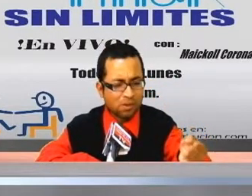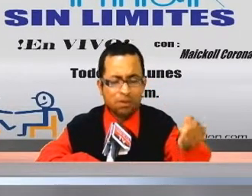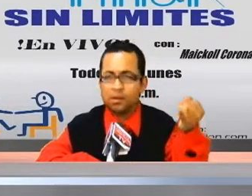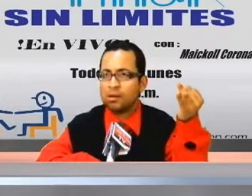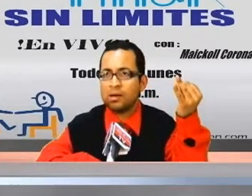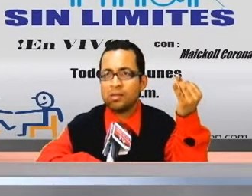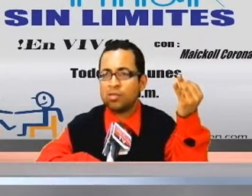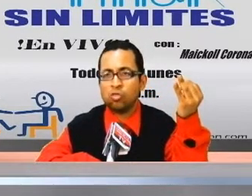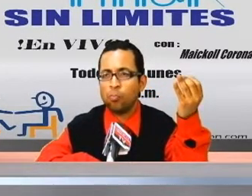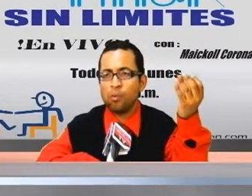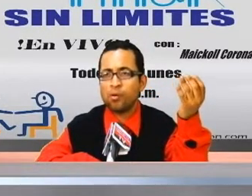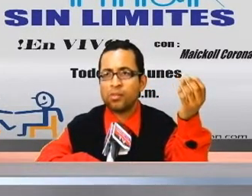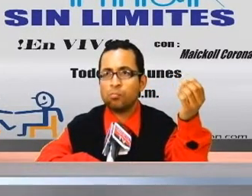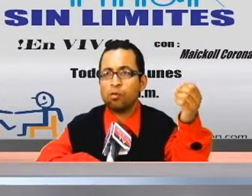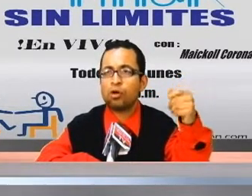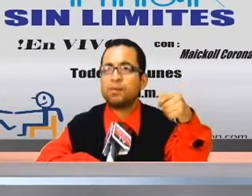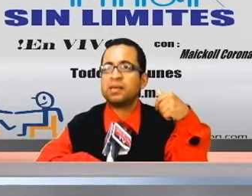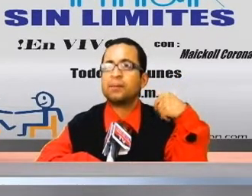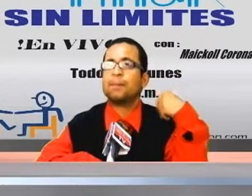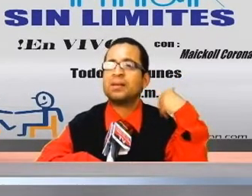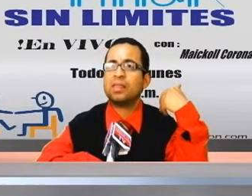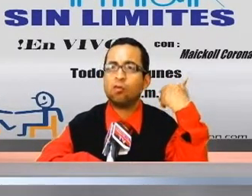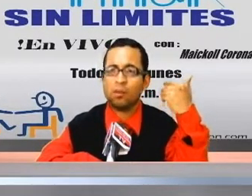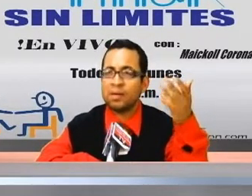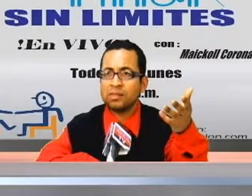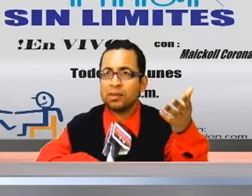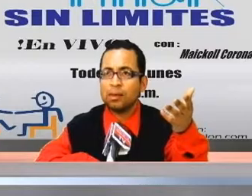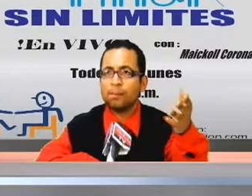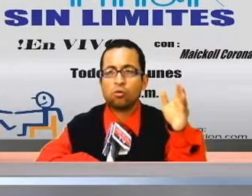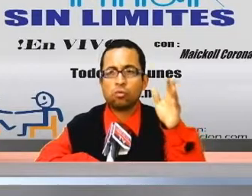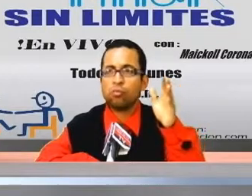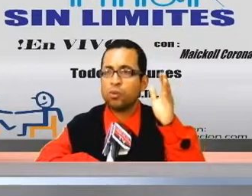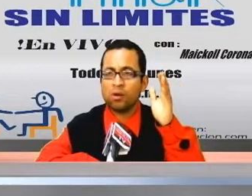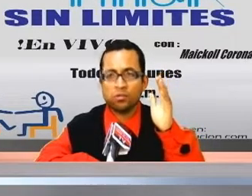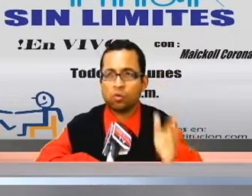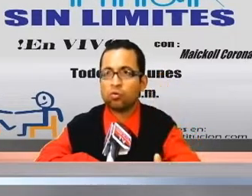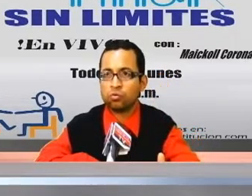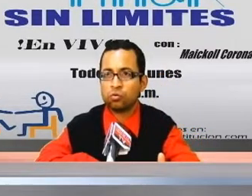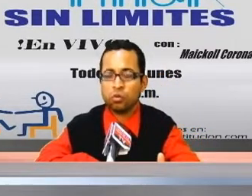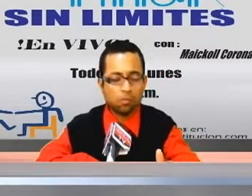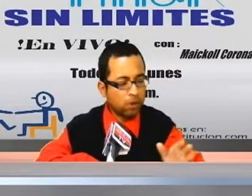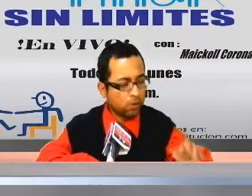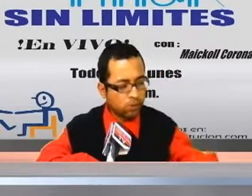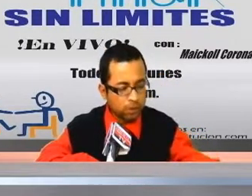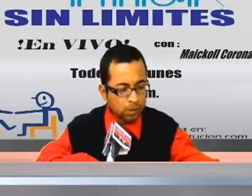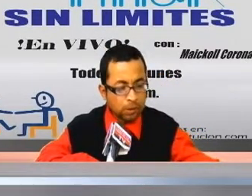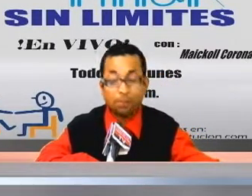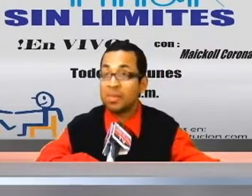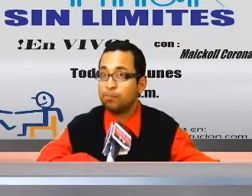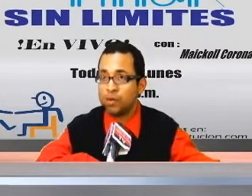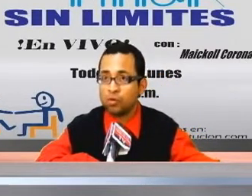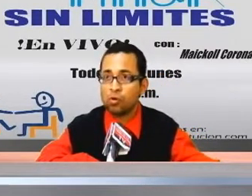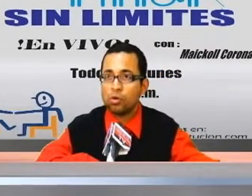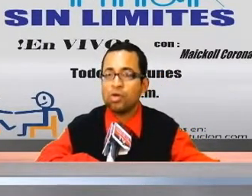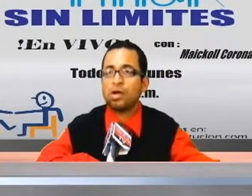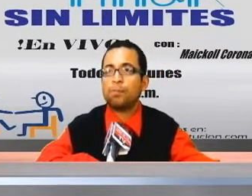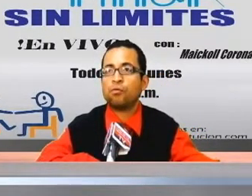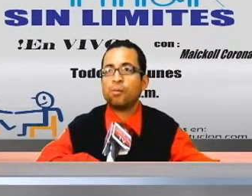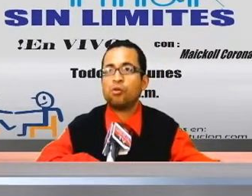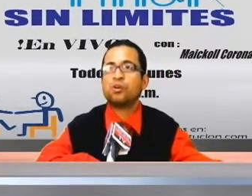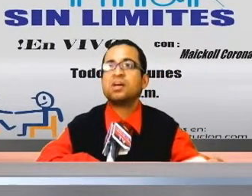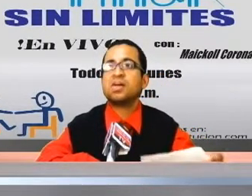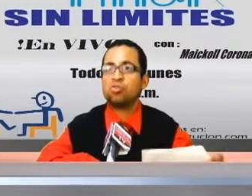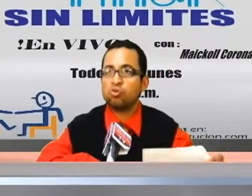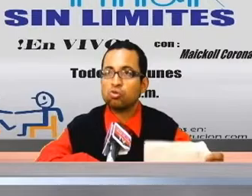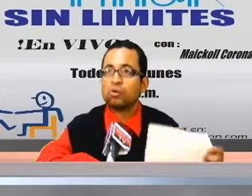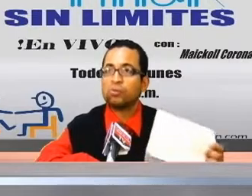caminar, quizás no podemos quizás un poco expresar más adecuadamente, pero somos iguales todos. Bueno, me despido y que por